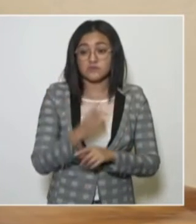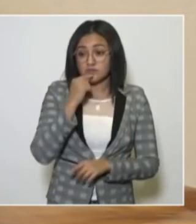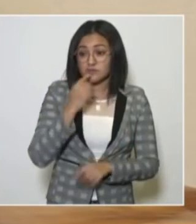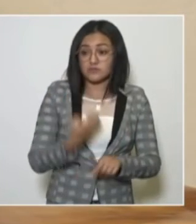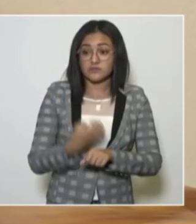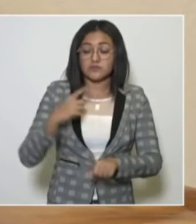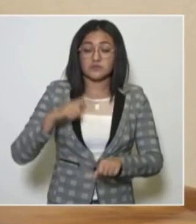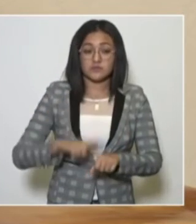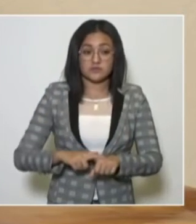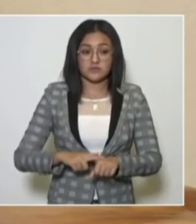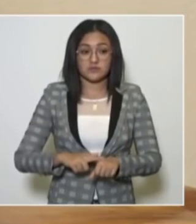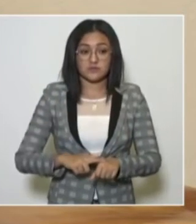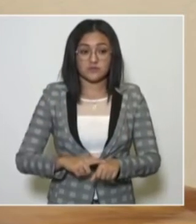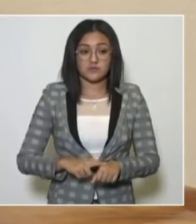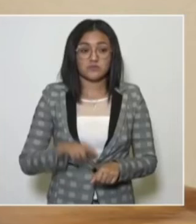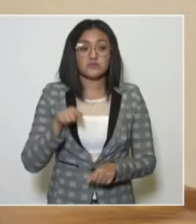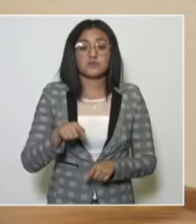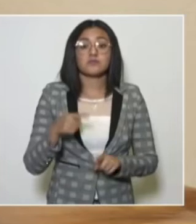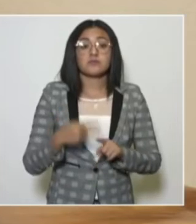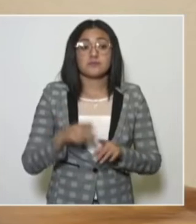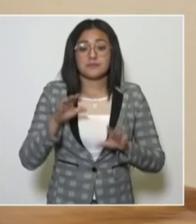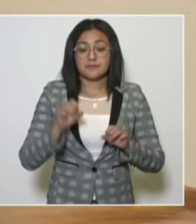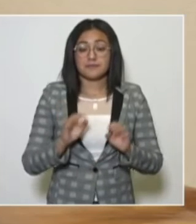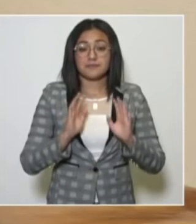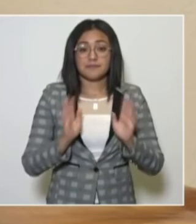Estatal. Quienes fueron detenidos,